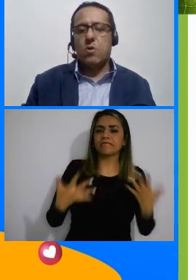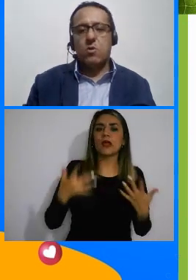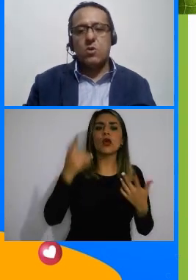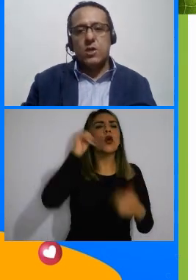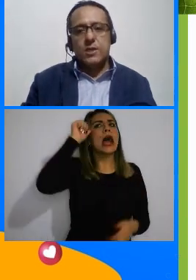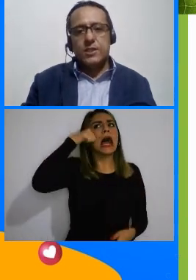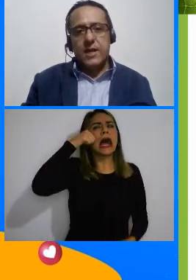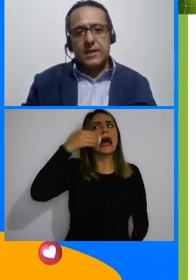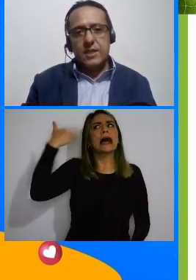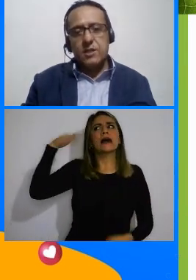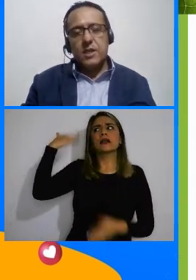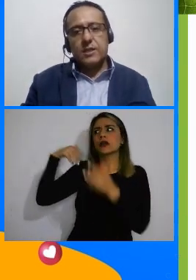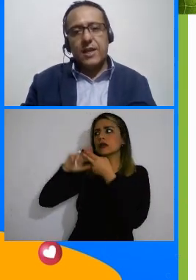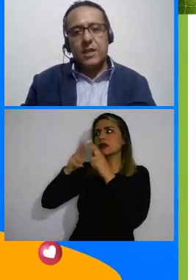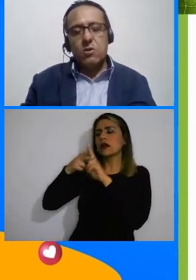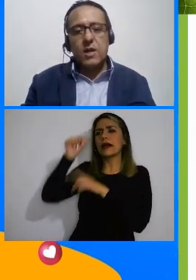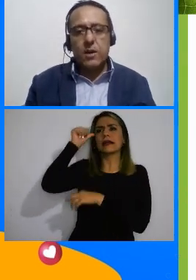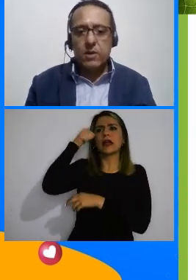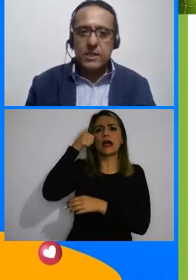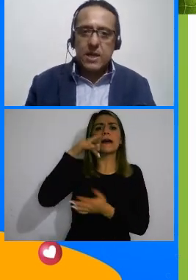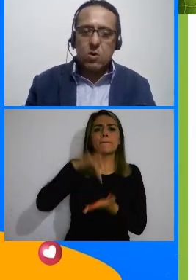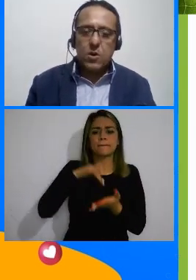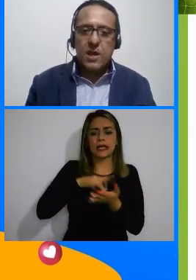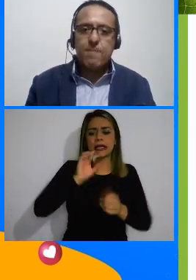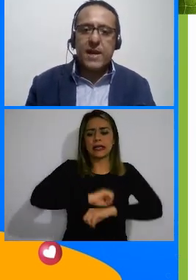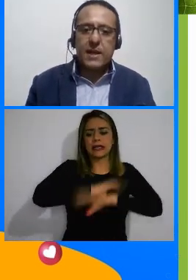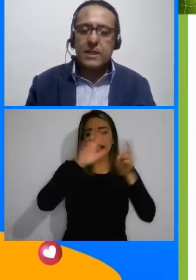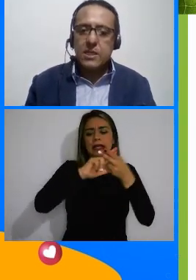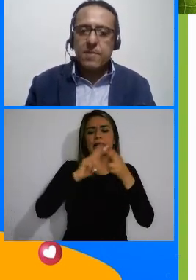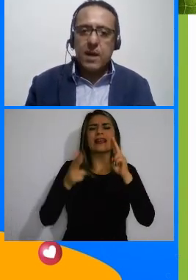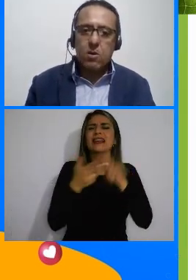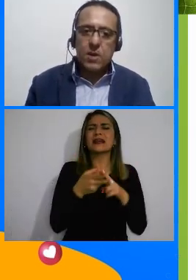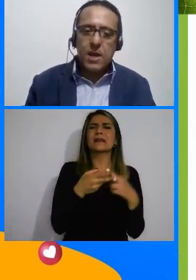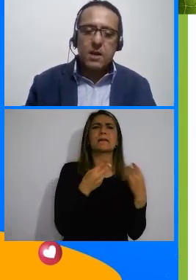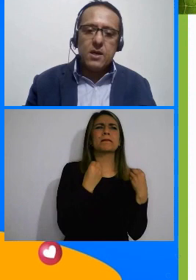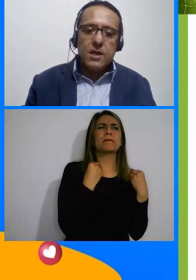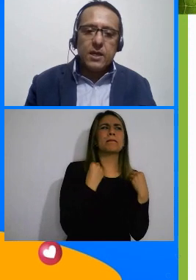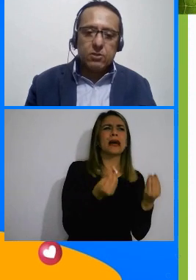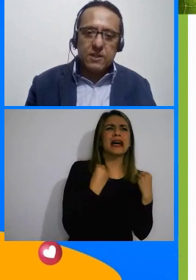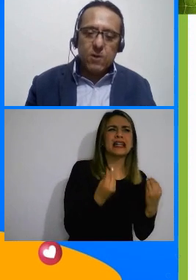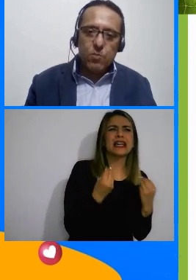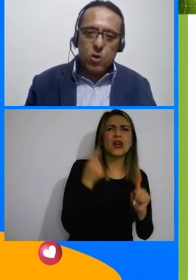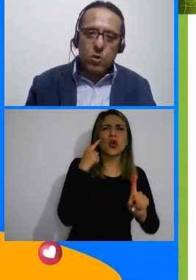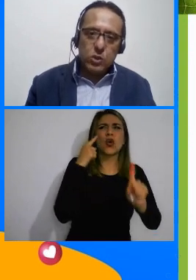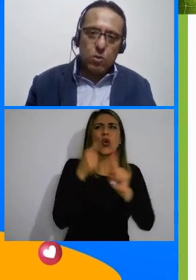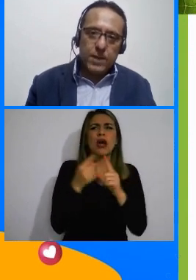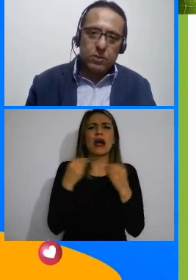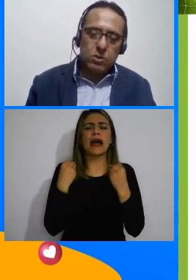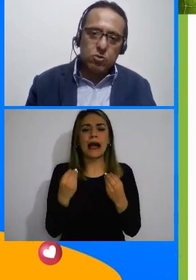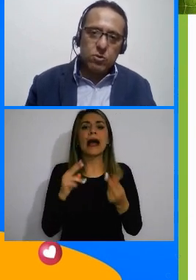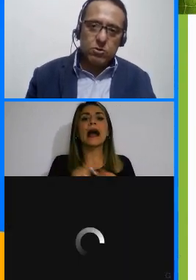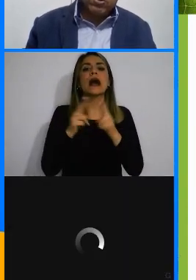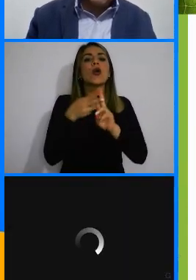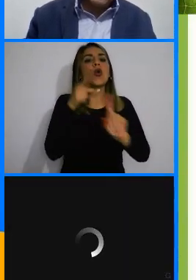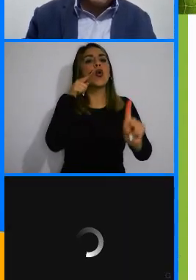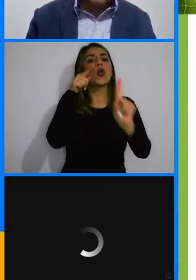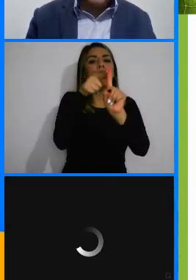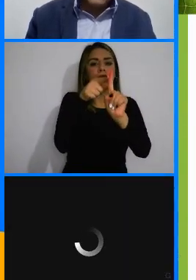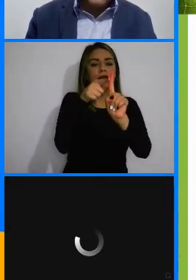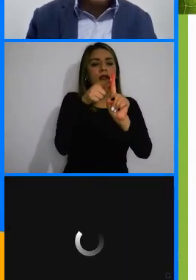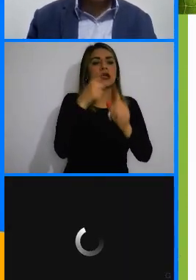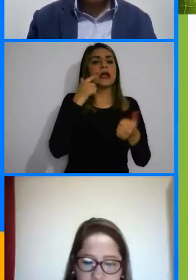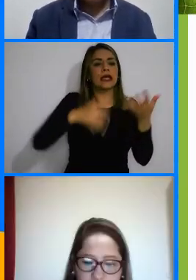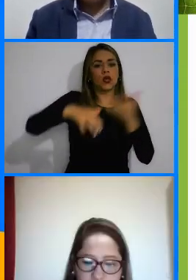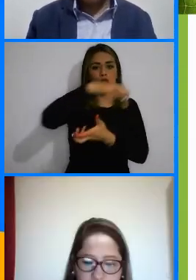recorderis un poco, ya teniendo claro qué es la ecología y para qué sirve la ecología, entonces hablar un poco de su objeto de estudio, los